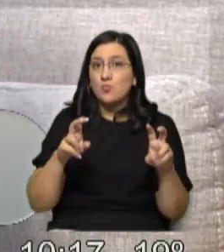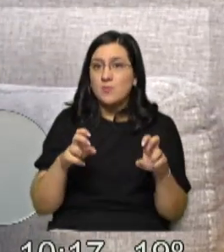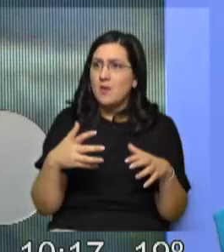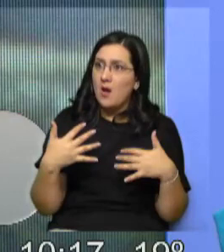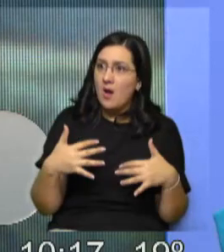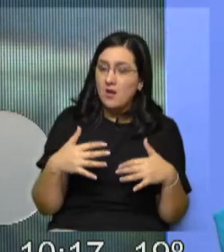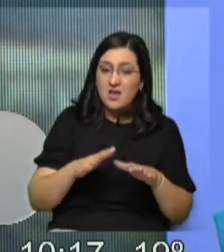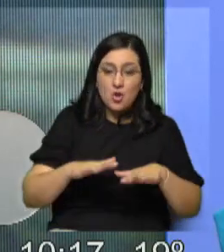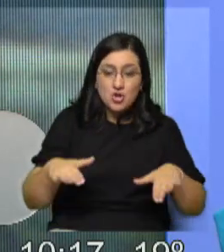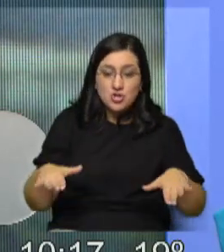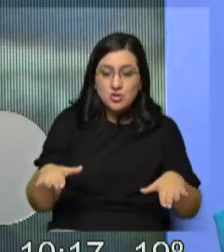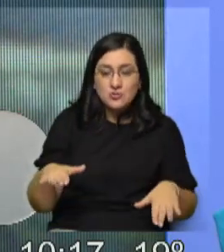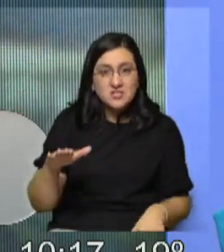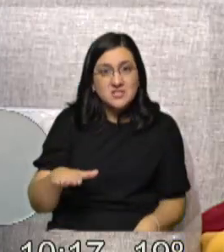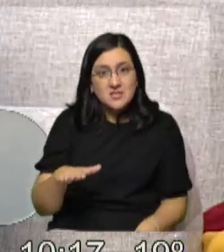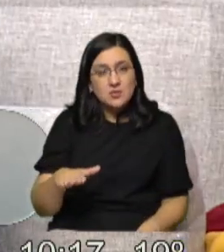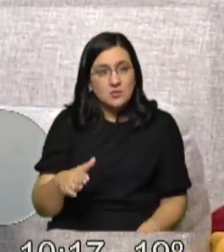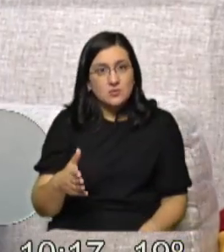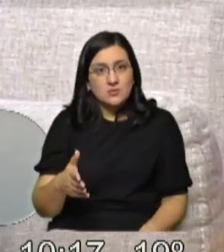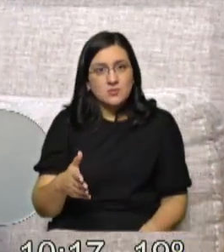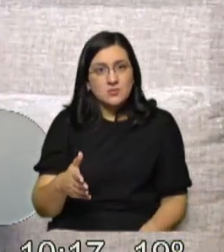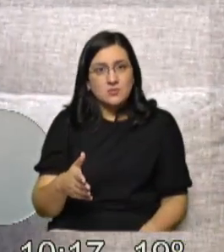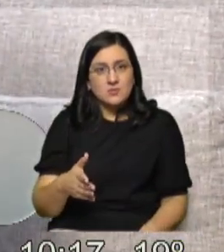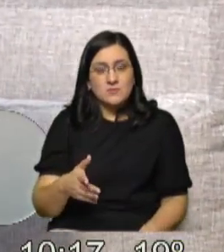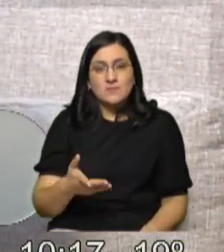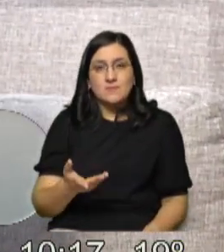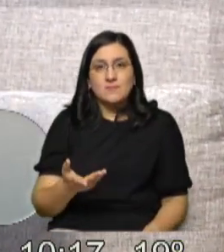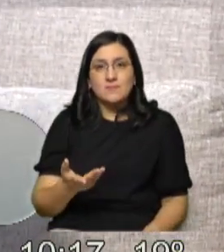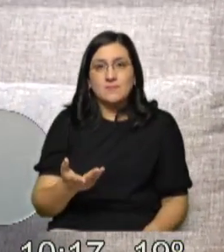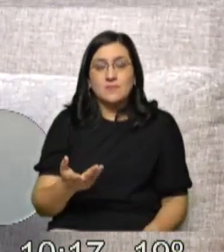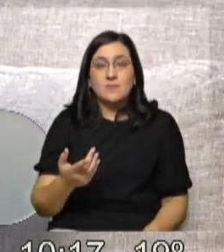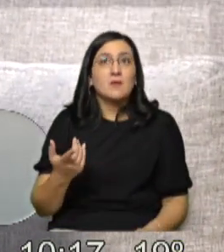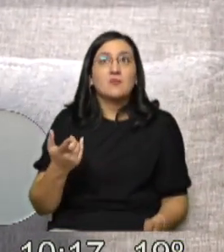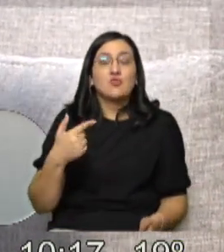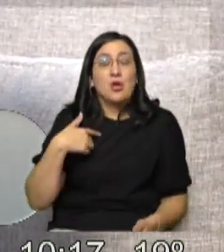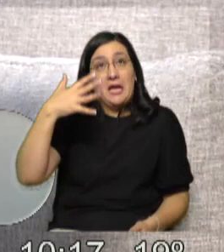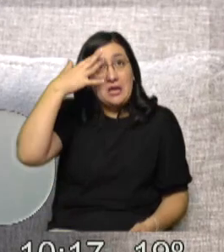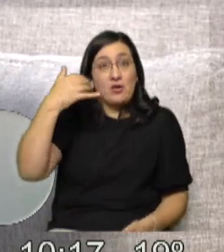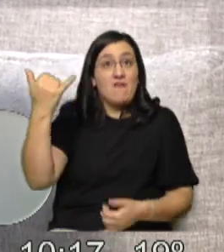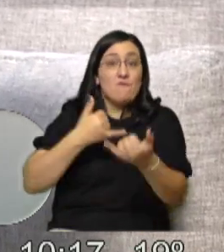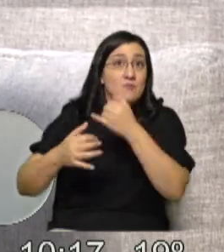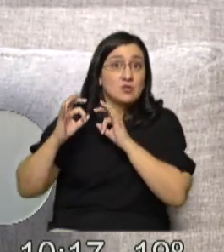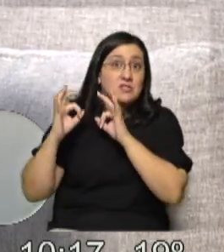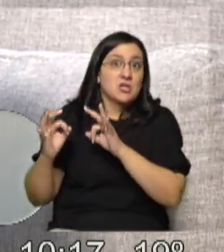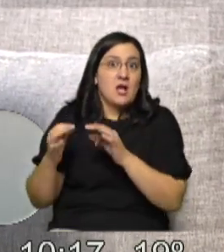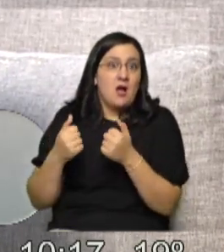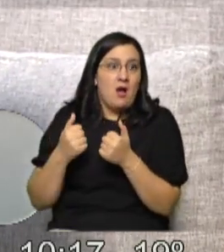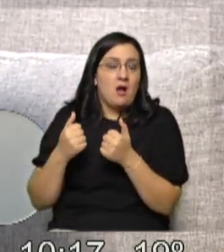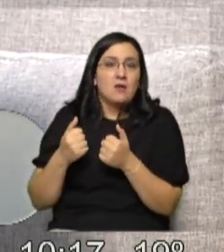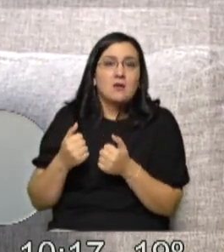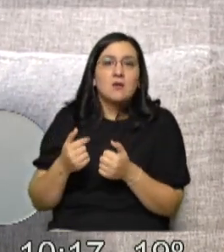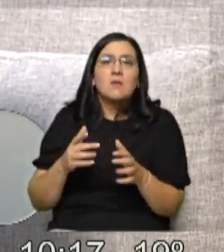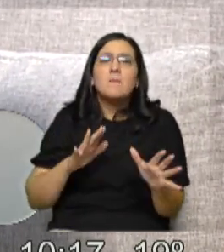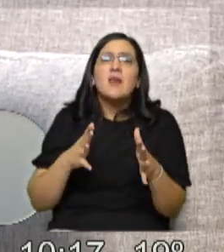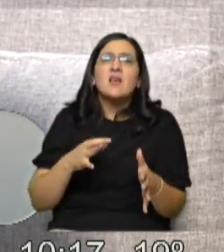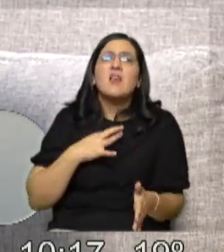decís a los niños chicos, a veces yo digo, pa, les baja, ¿viste? Tienen línea directa con algún lado, ¿viste? Y les baja. Y bueno, y acá, ¿y para qué es la vida,